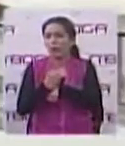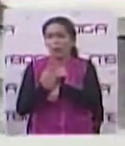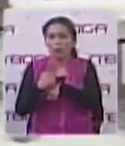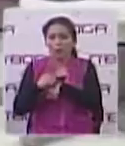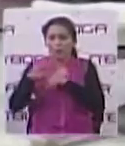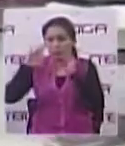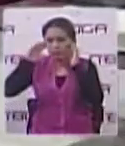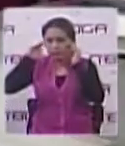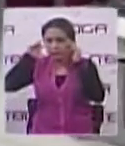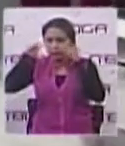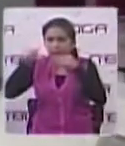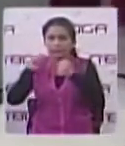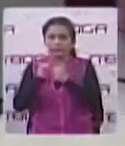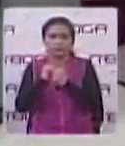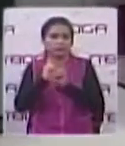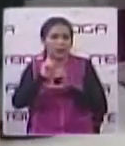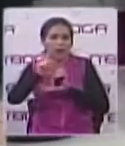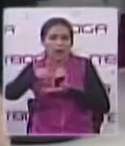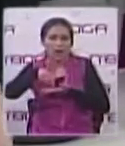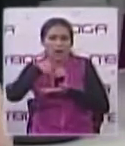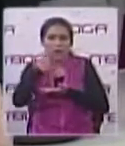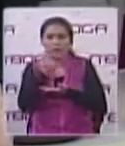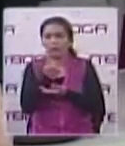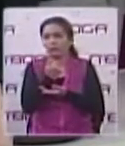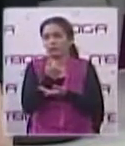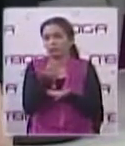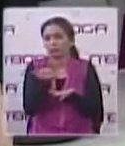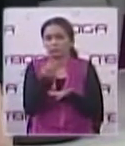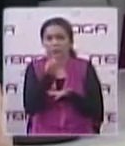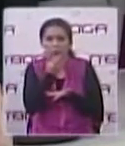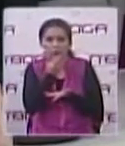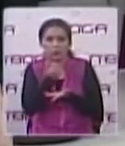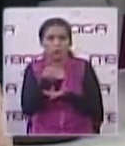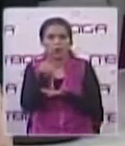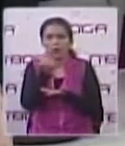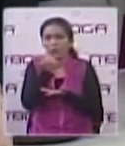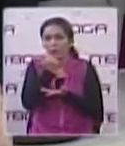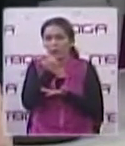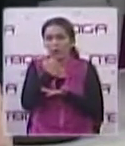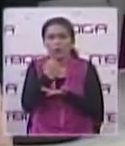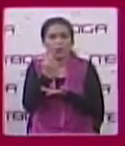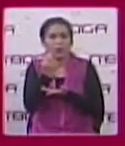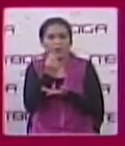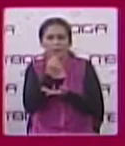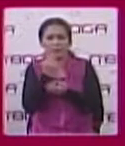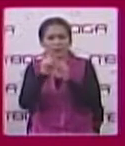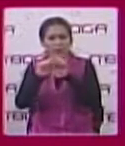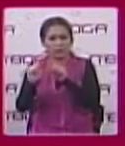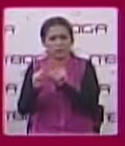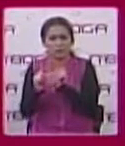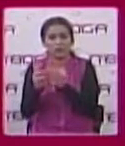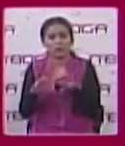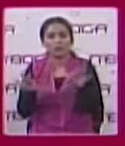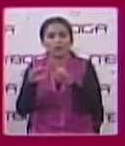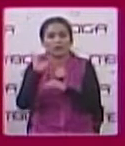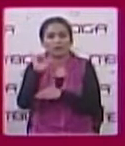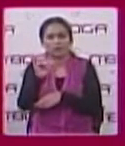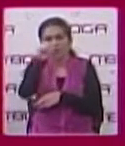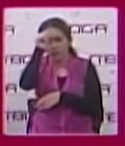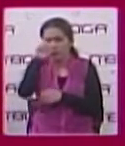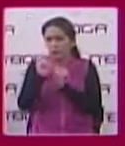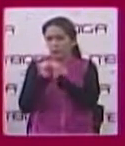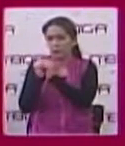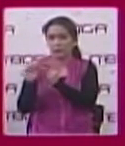horas del desayuno, de la cena y los fines de semana compartir en familia. Entonces creo que la clave es poder